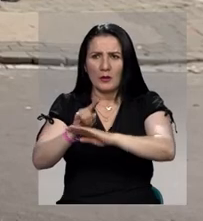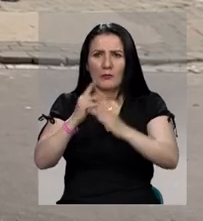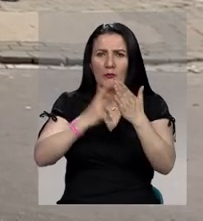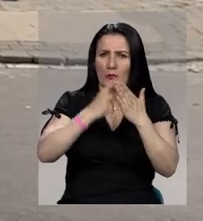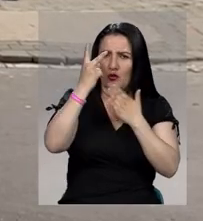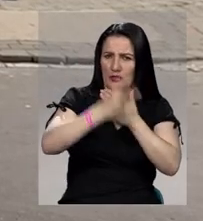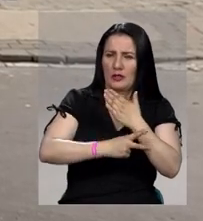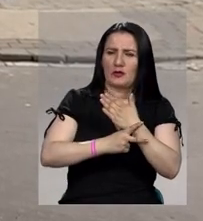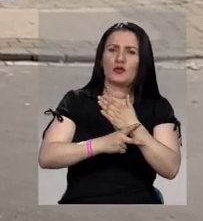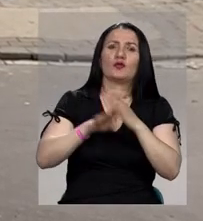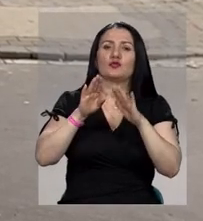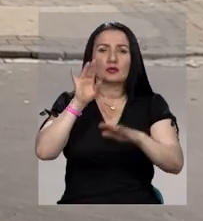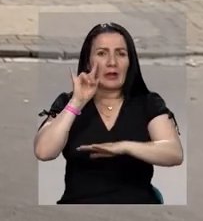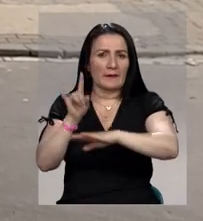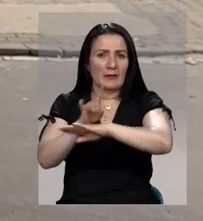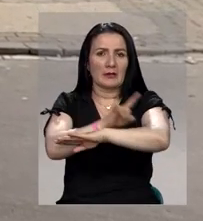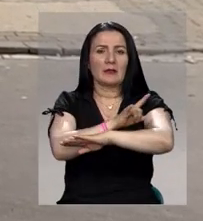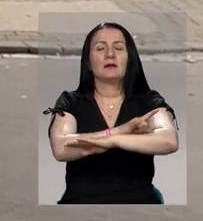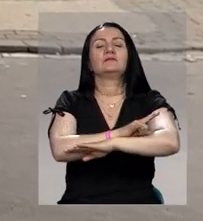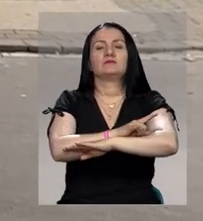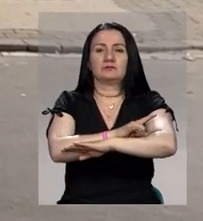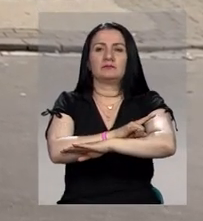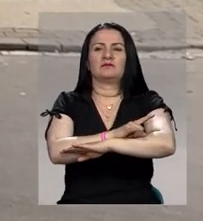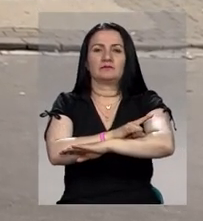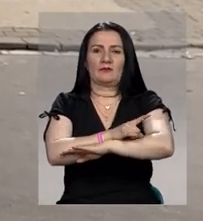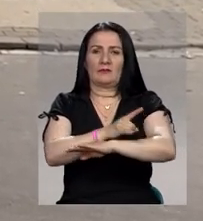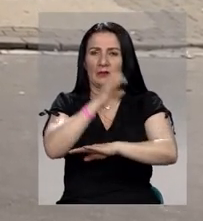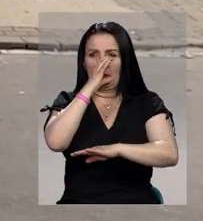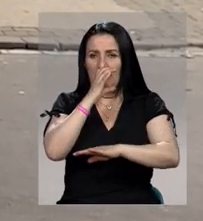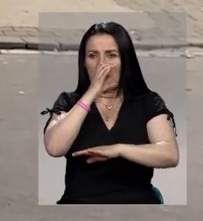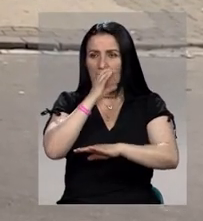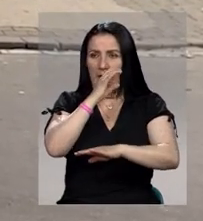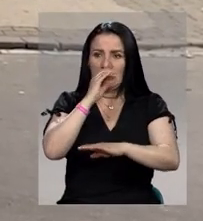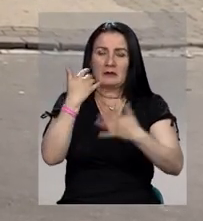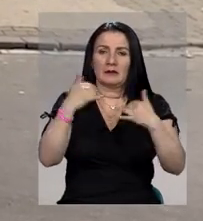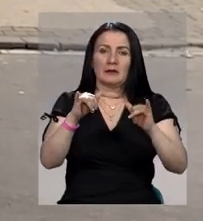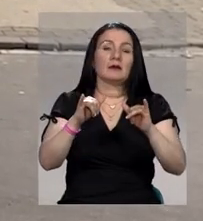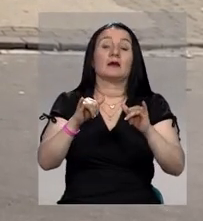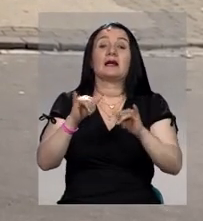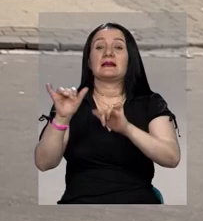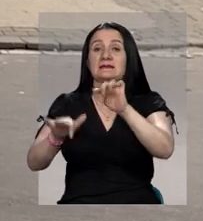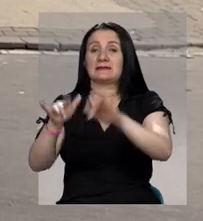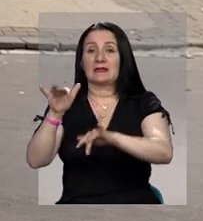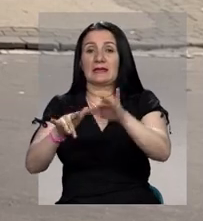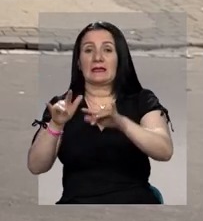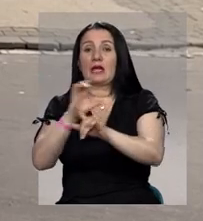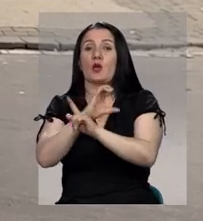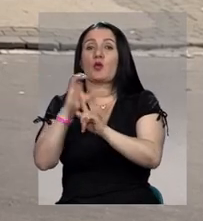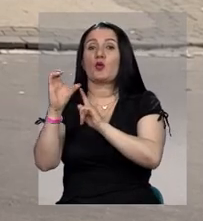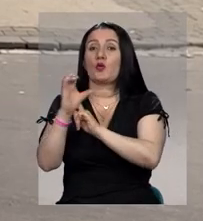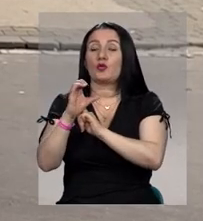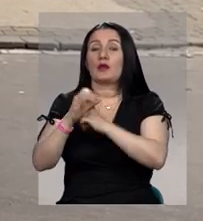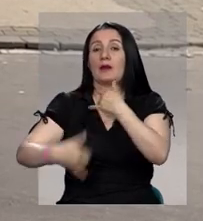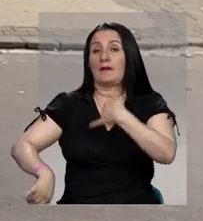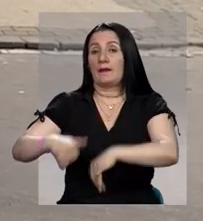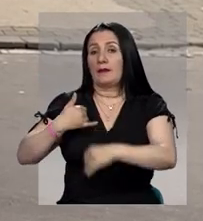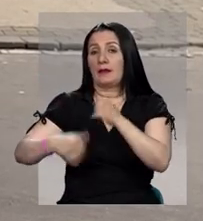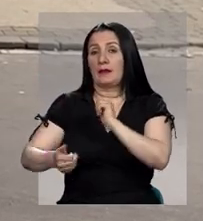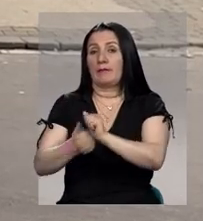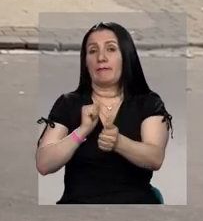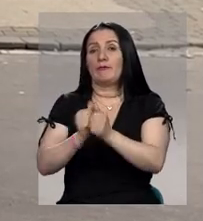hace parte de una auditoría de regularidad, que se encuentra en ejecución a la Secretaría de Cultura, Recreación y